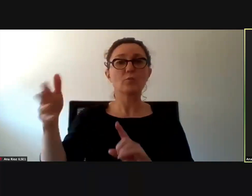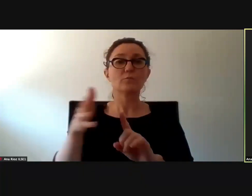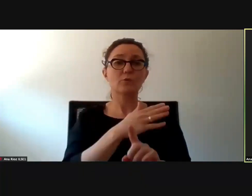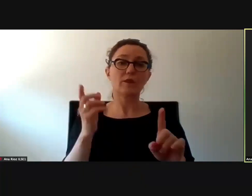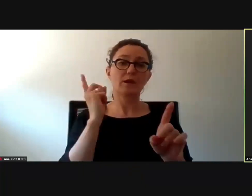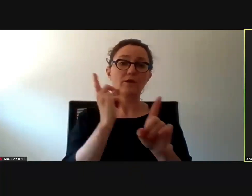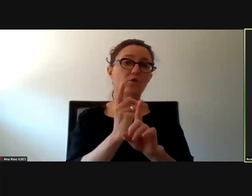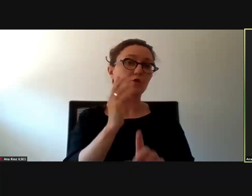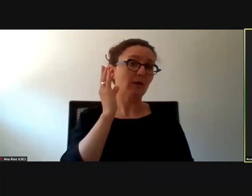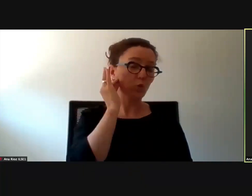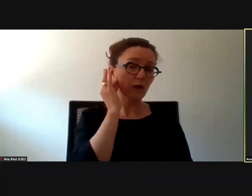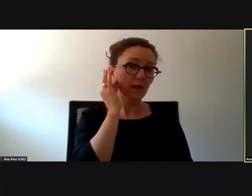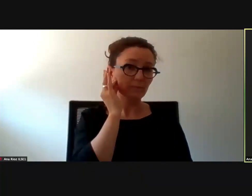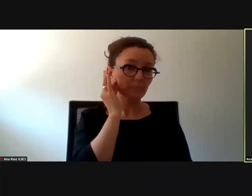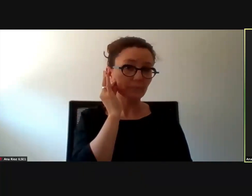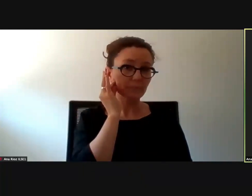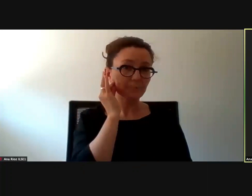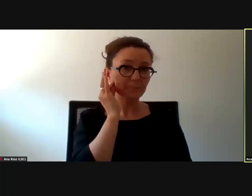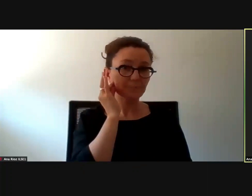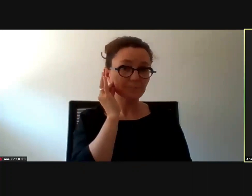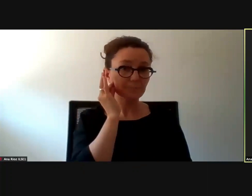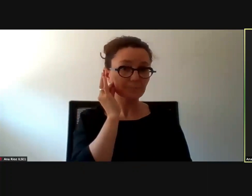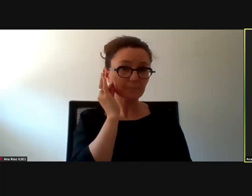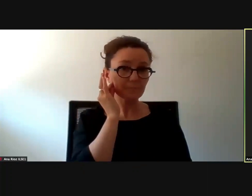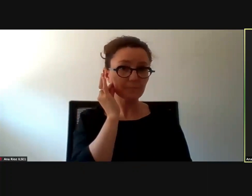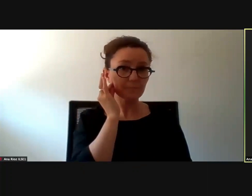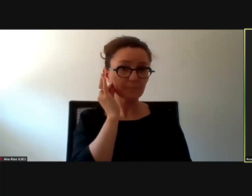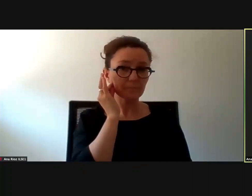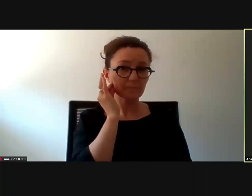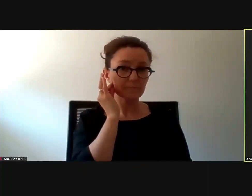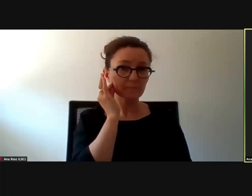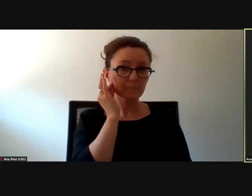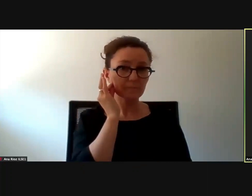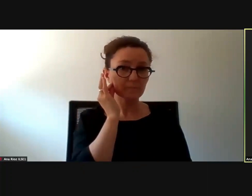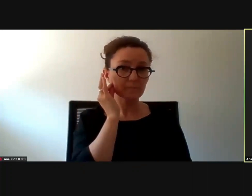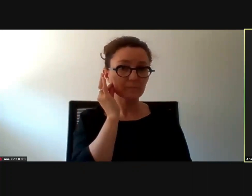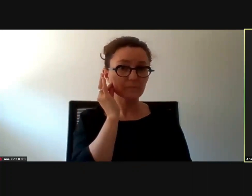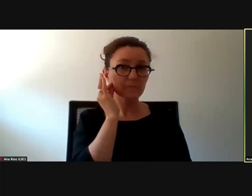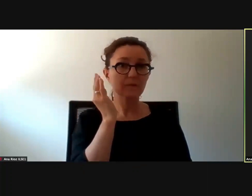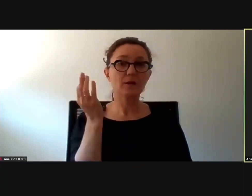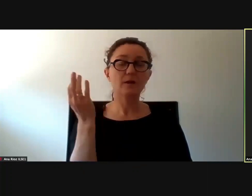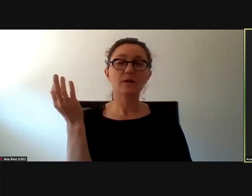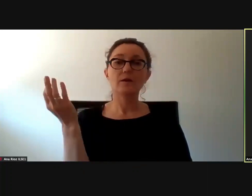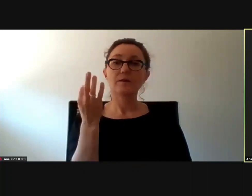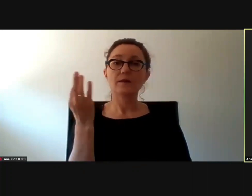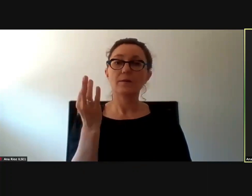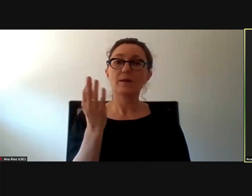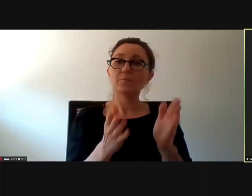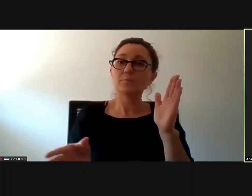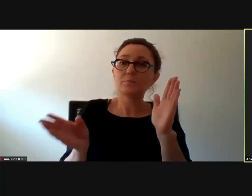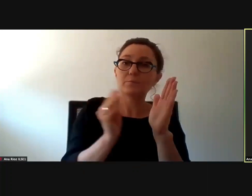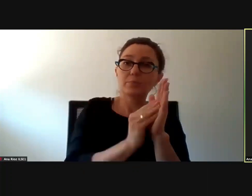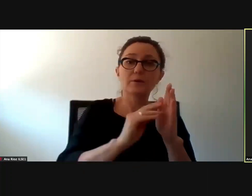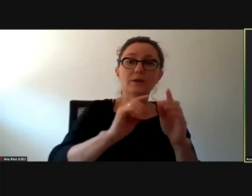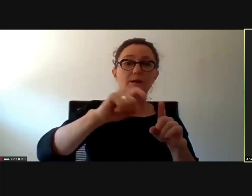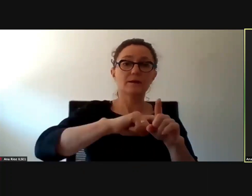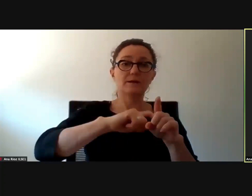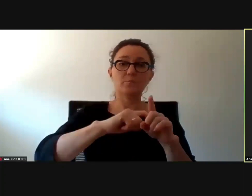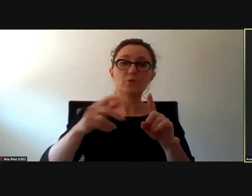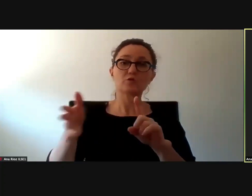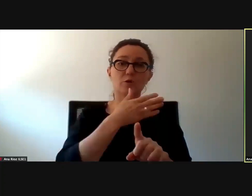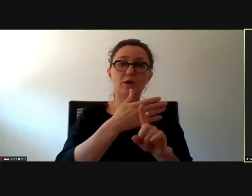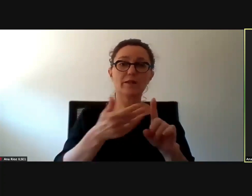mujer realmente para asegurar que recoja otros tipos de violencia machistas